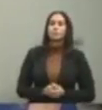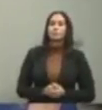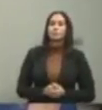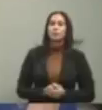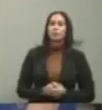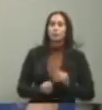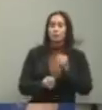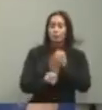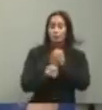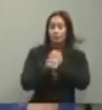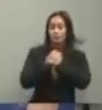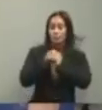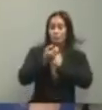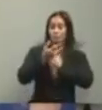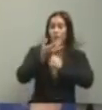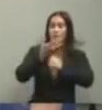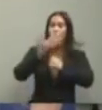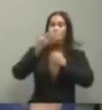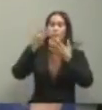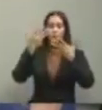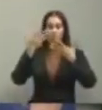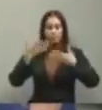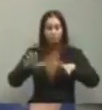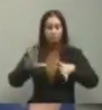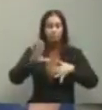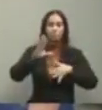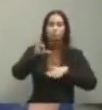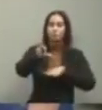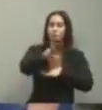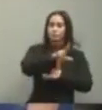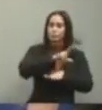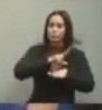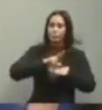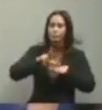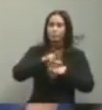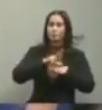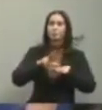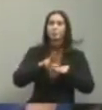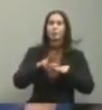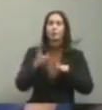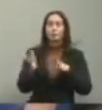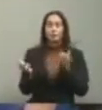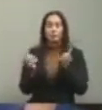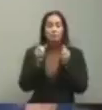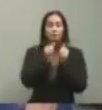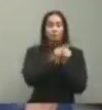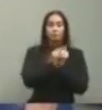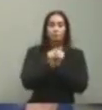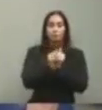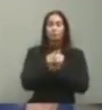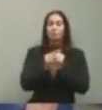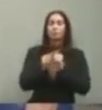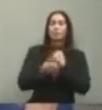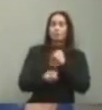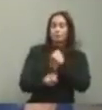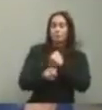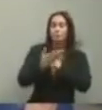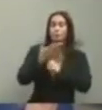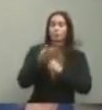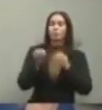llegó ya a la región y vaya a ser parte de un virus más